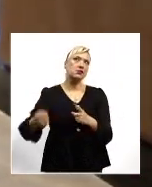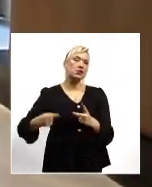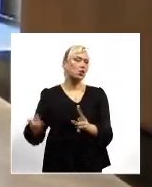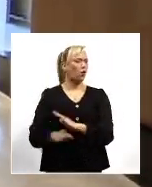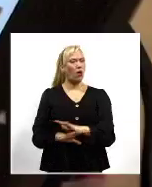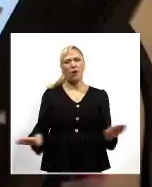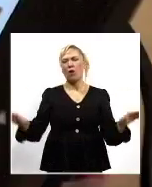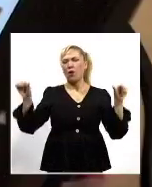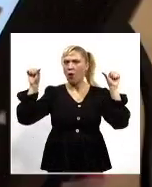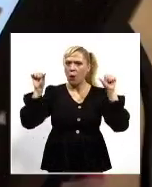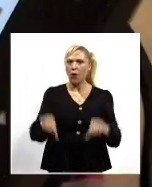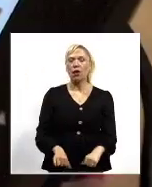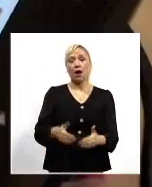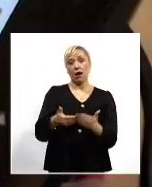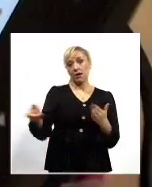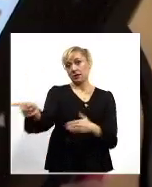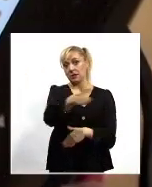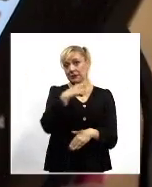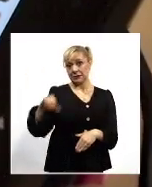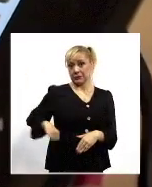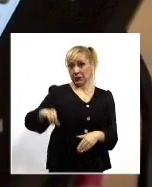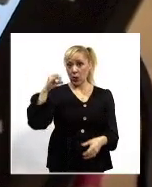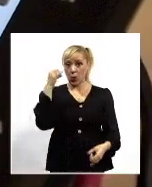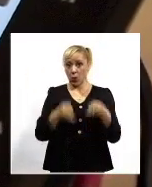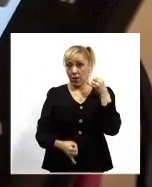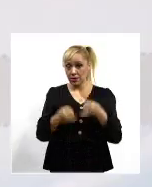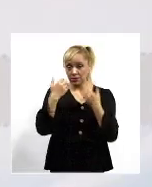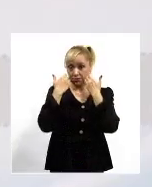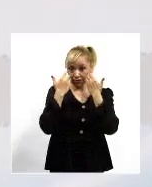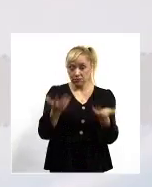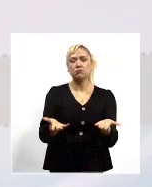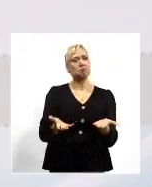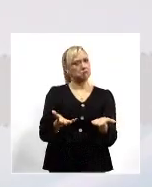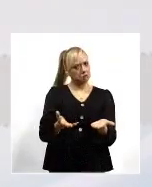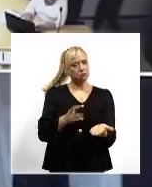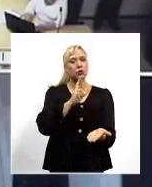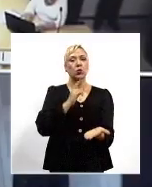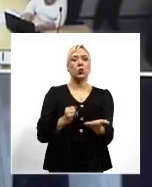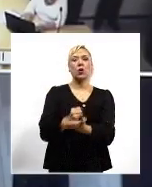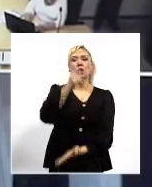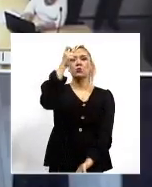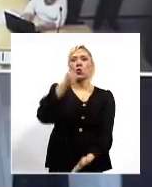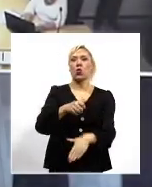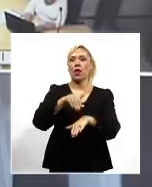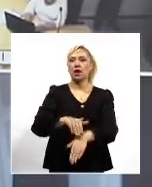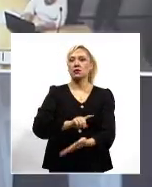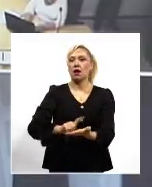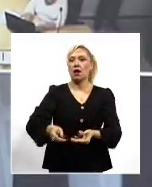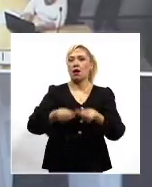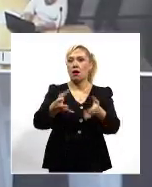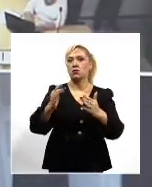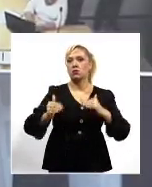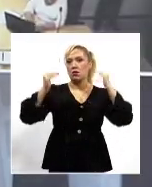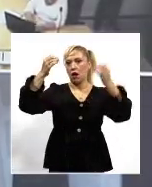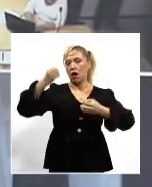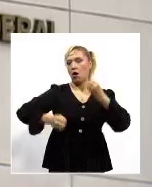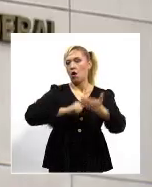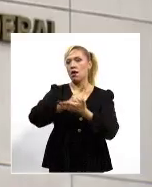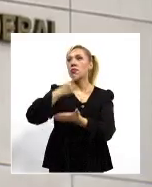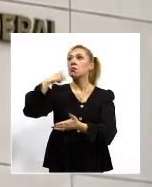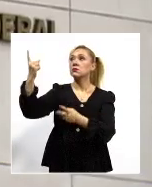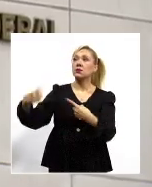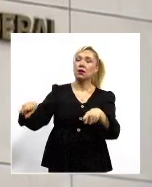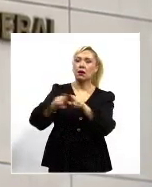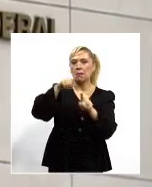las personas operadoras del sistema penal acusatorio e incluyen jurisprudencia de la Suprema Corte en materia de perspectiva de género y en